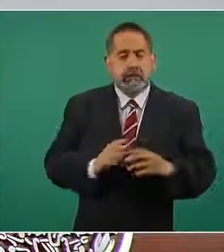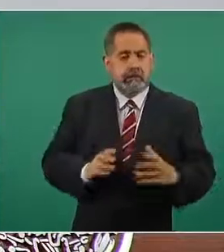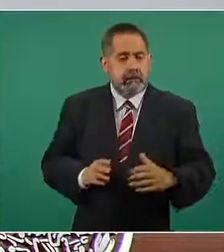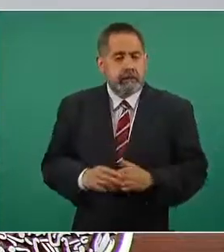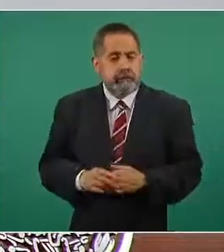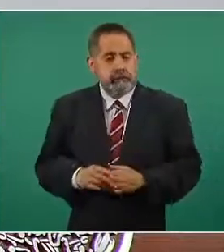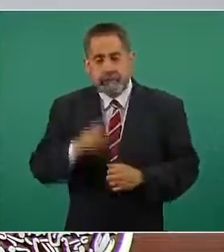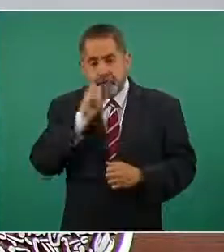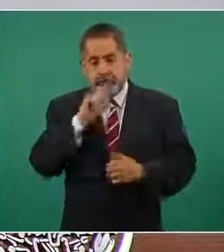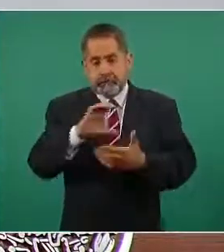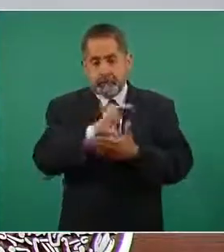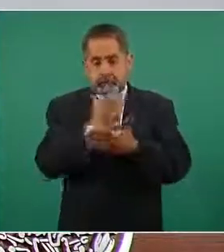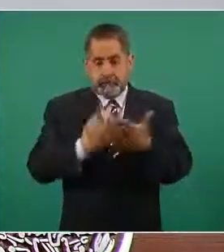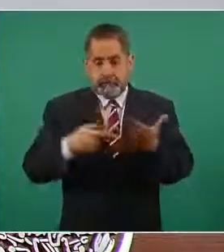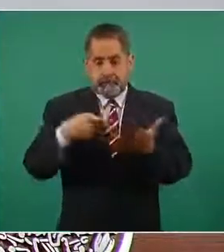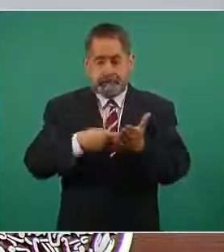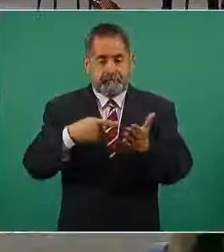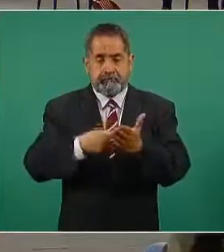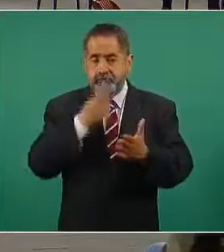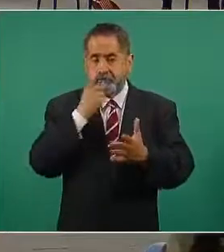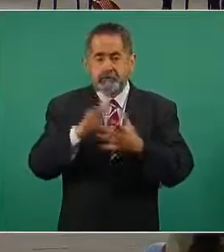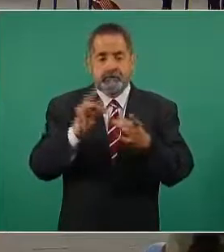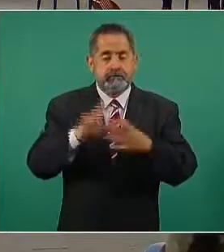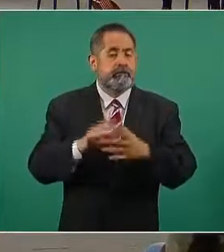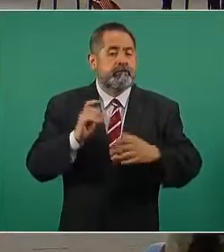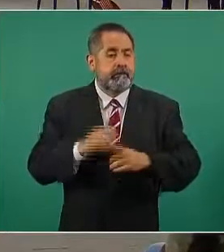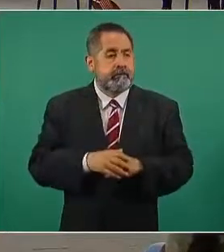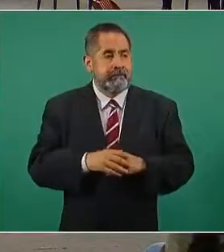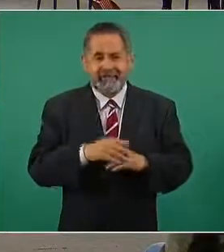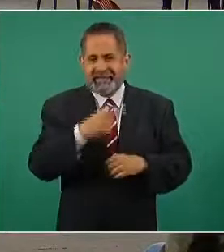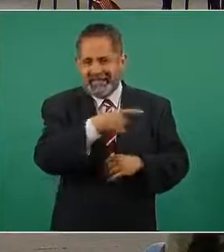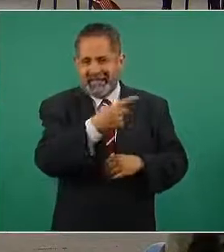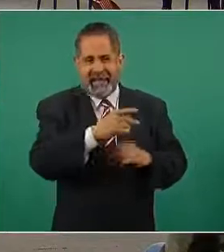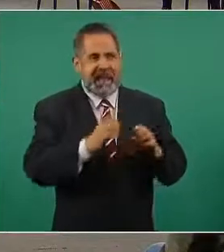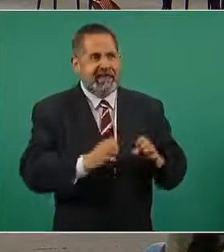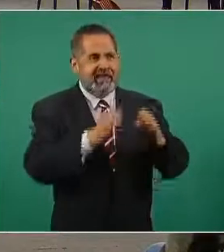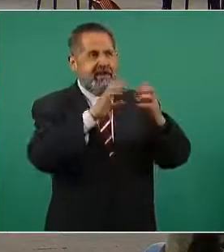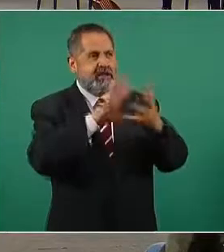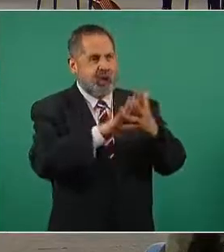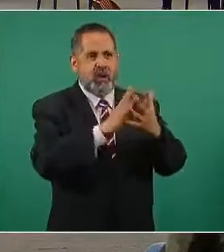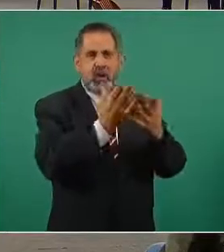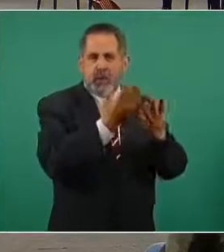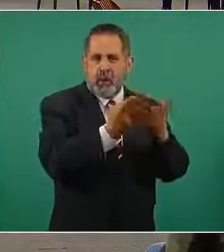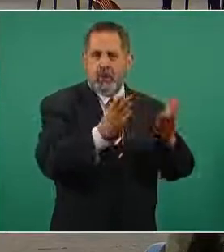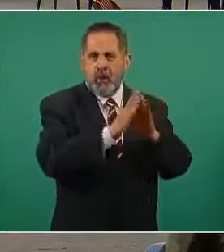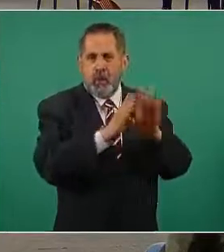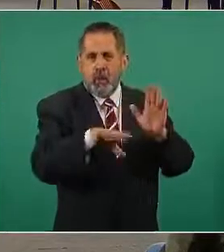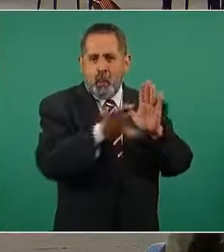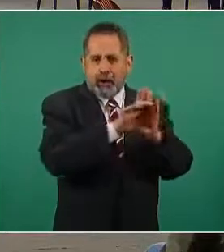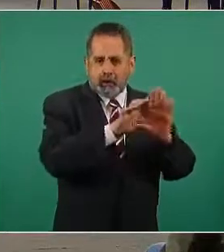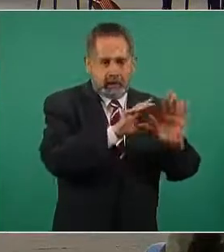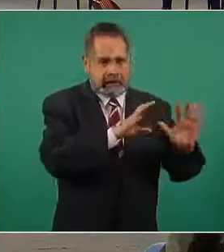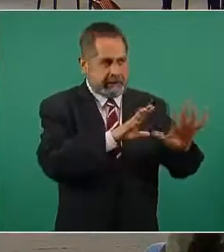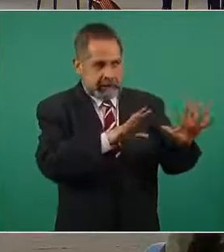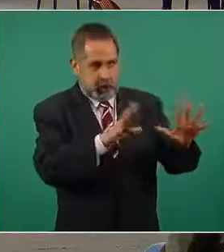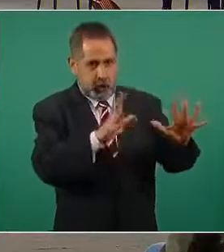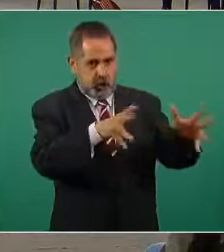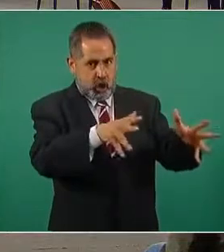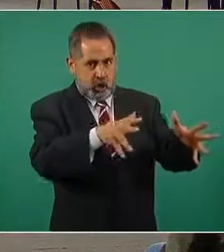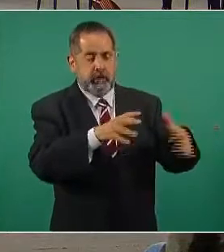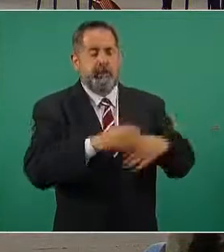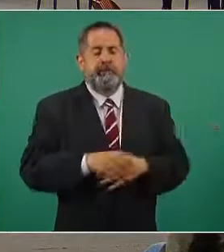los contratos establecen que los inmuebles y sus instalaciones, una vez concluida